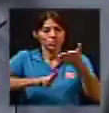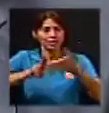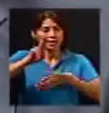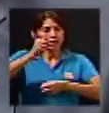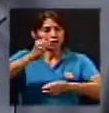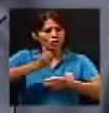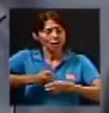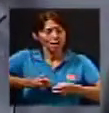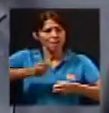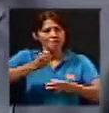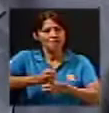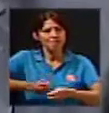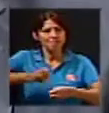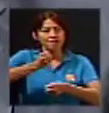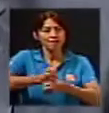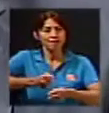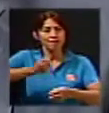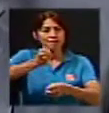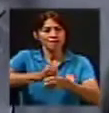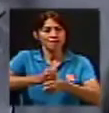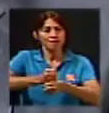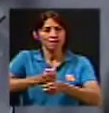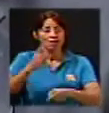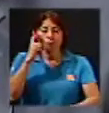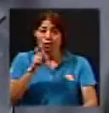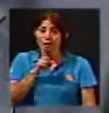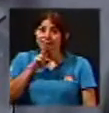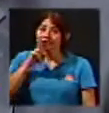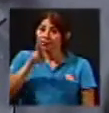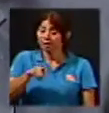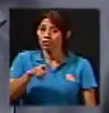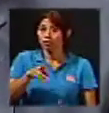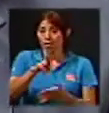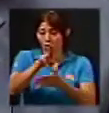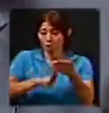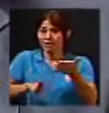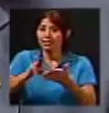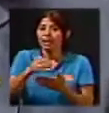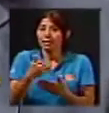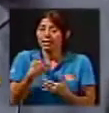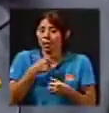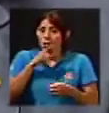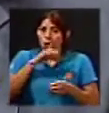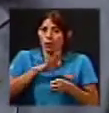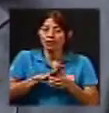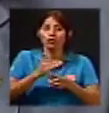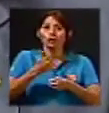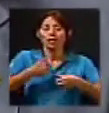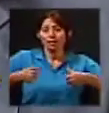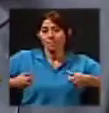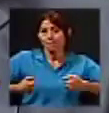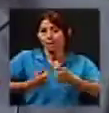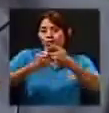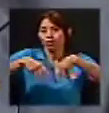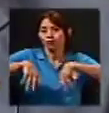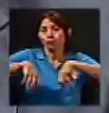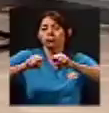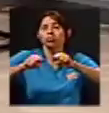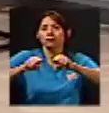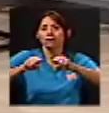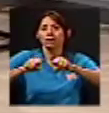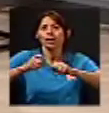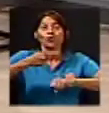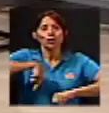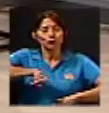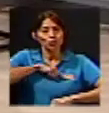cierto, la universidad tenemos una serie de compromisos y de retos y desafíos, no podemos dejar de ver